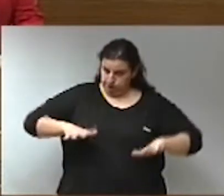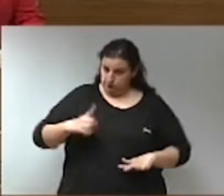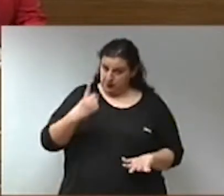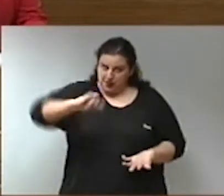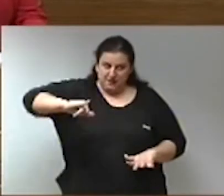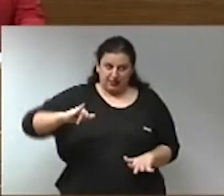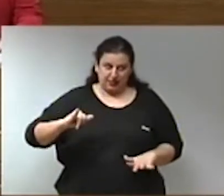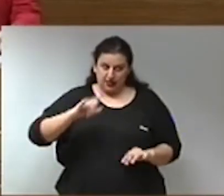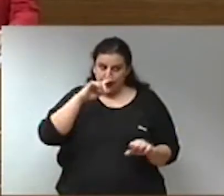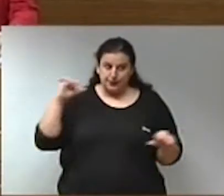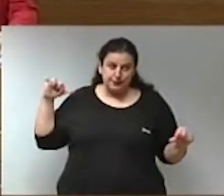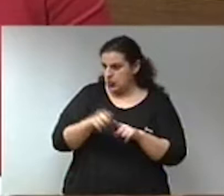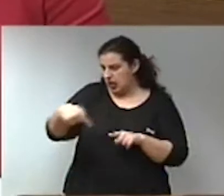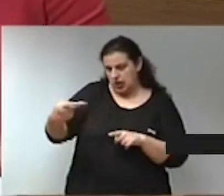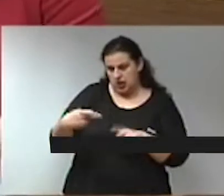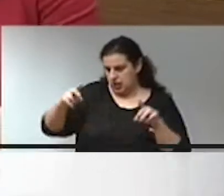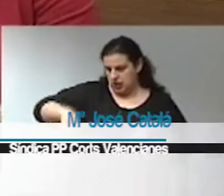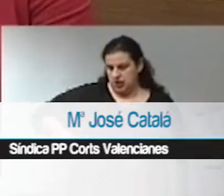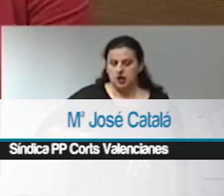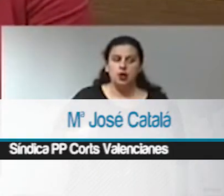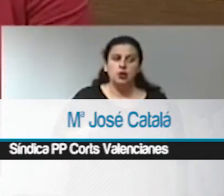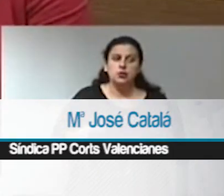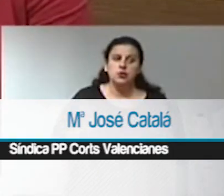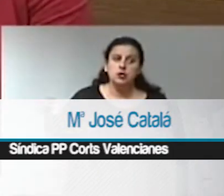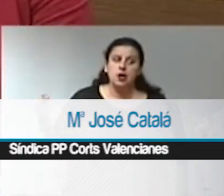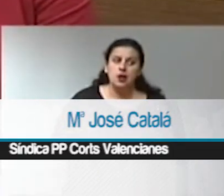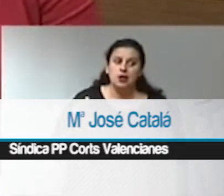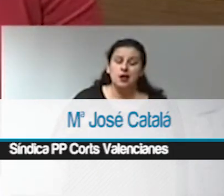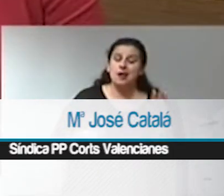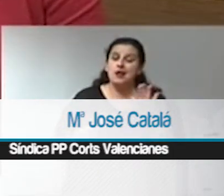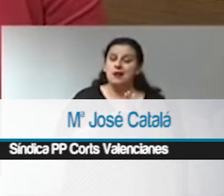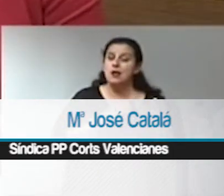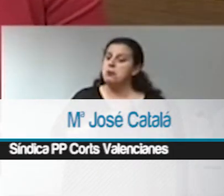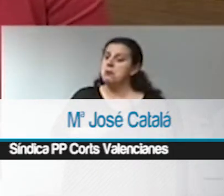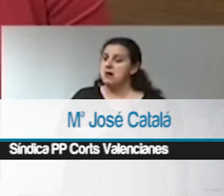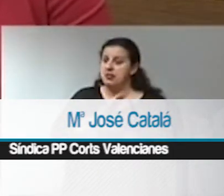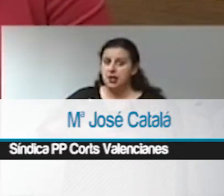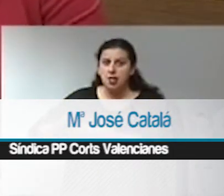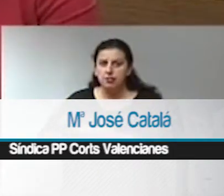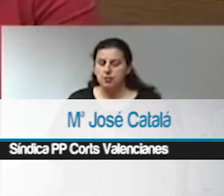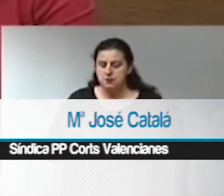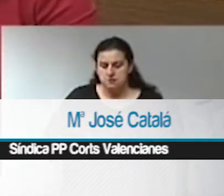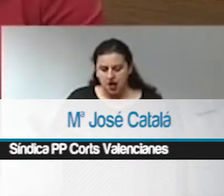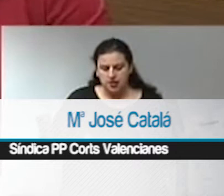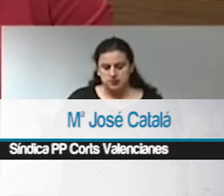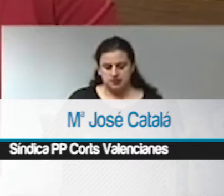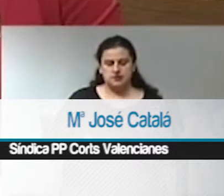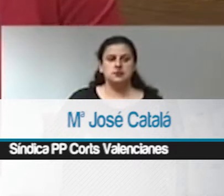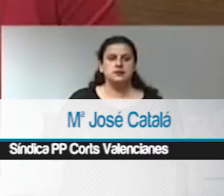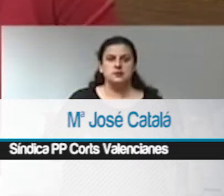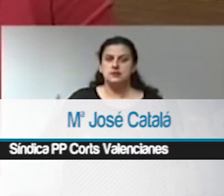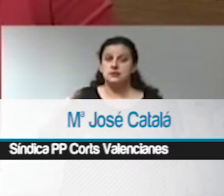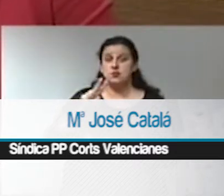de San Joan en la Ley de Mecenazgo. Es el momento de que ampliemos el abanico de la Ley de Mecenazgo a todos los que hacen posible nuestra fiesta.